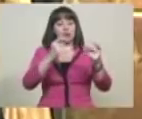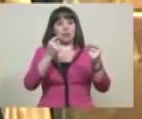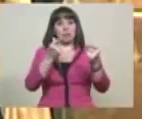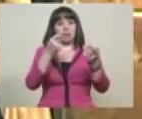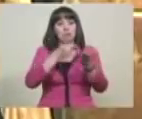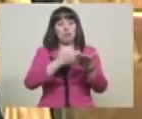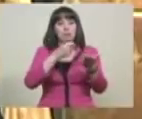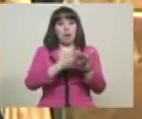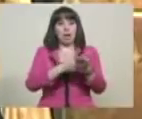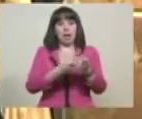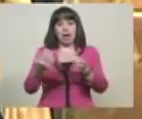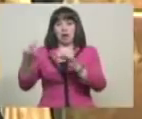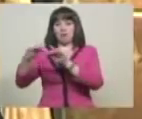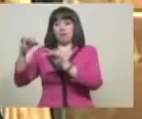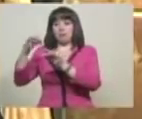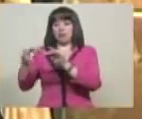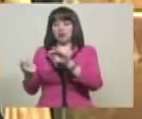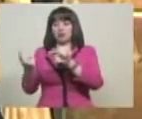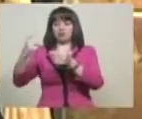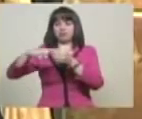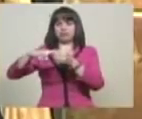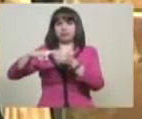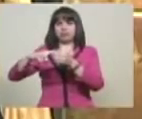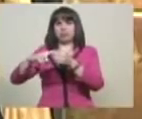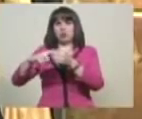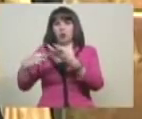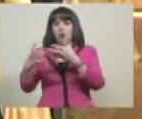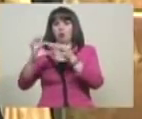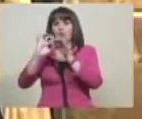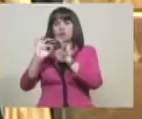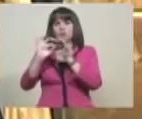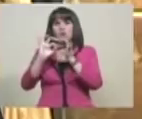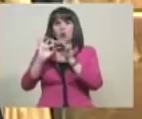Ahora el petro va a anclar el precio del bolívar soberano